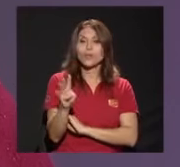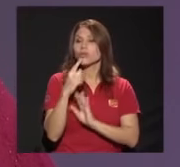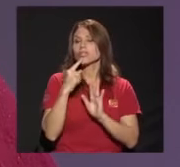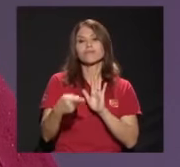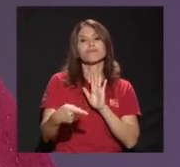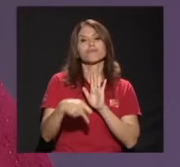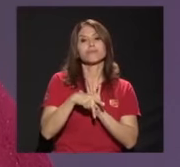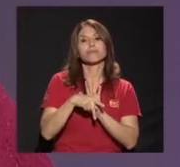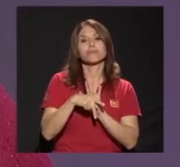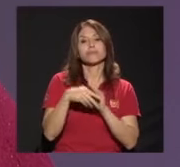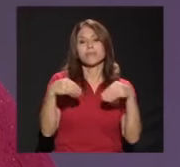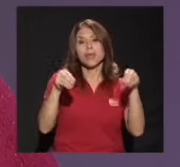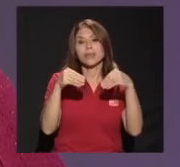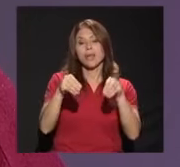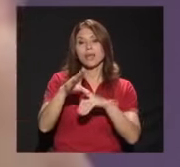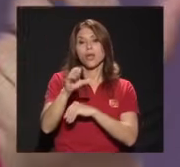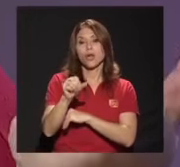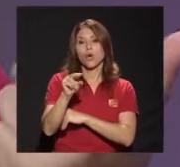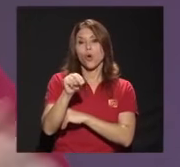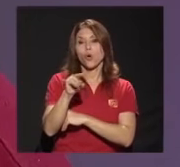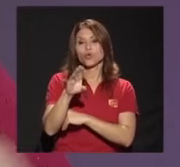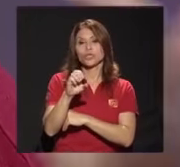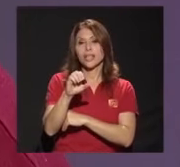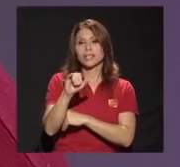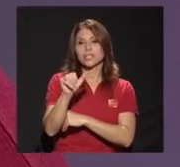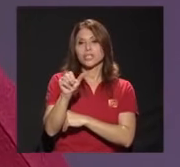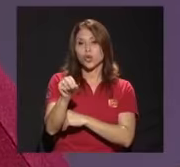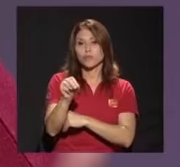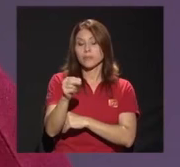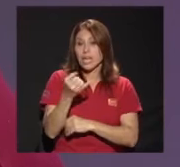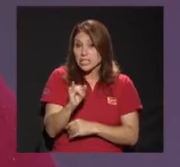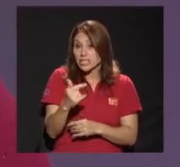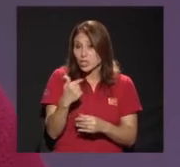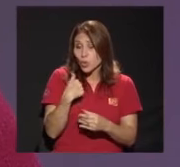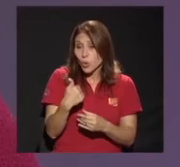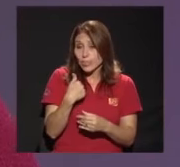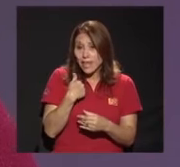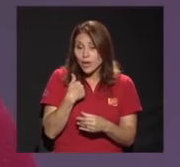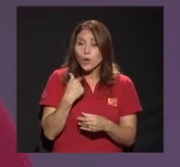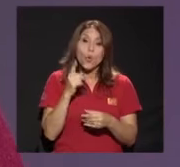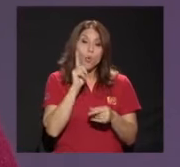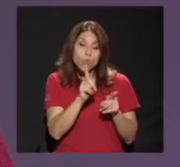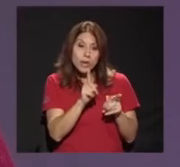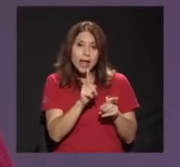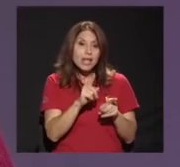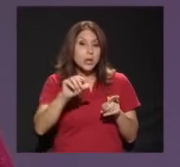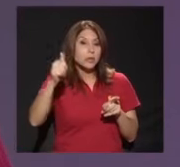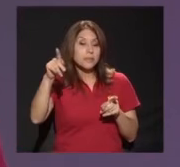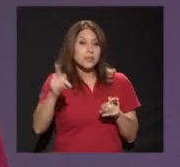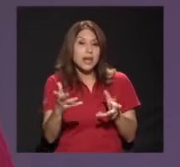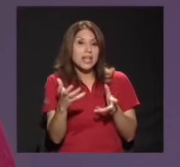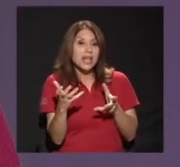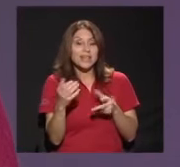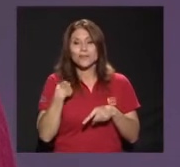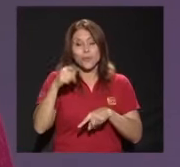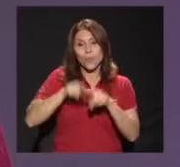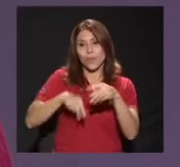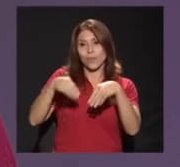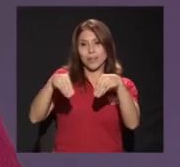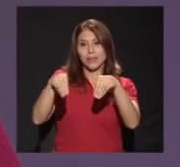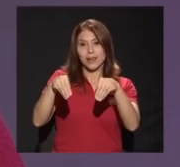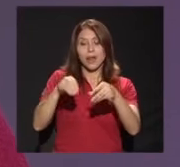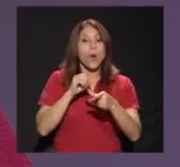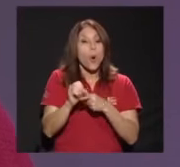concesiones. Entonces, si yo tengo una concesión y otro la quiere, tiene que solicitarla. O si yo vendo mi lote con una concesión, el nuevo dueño tiene